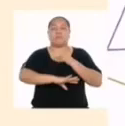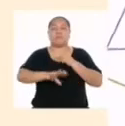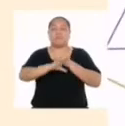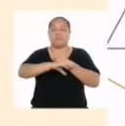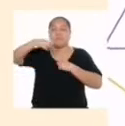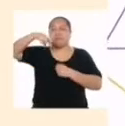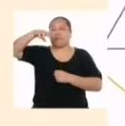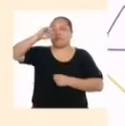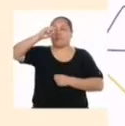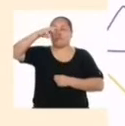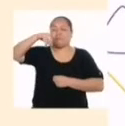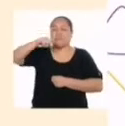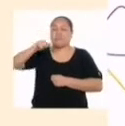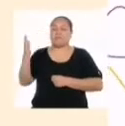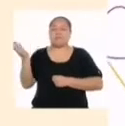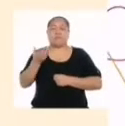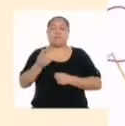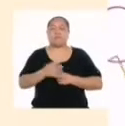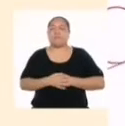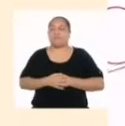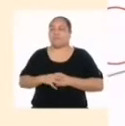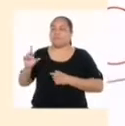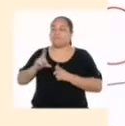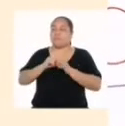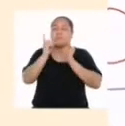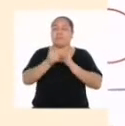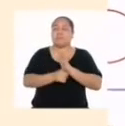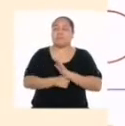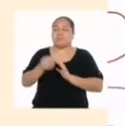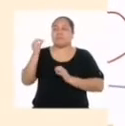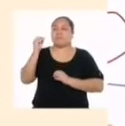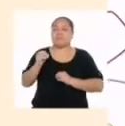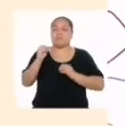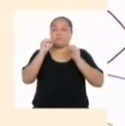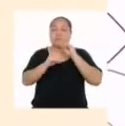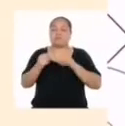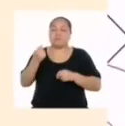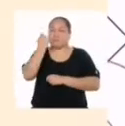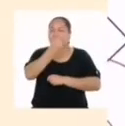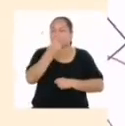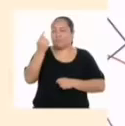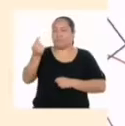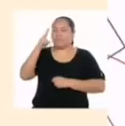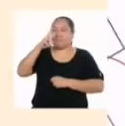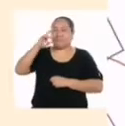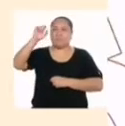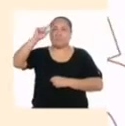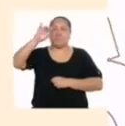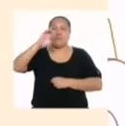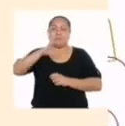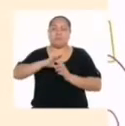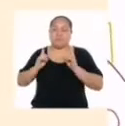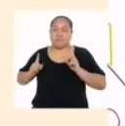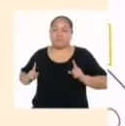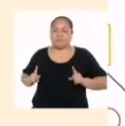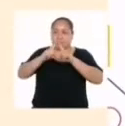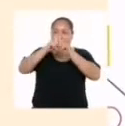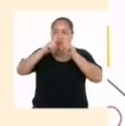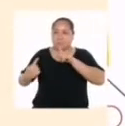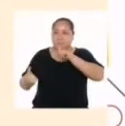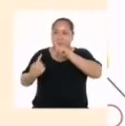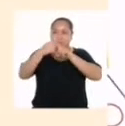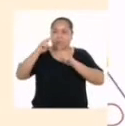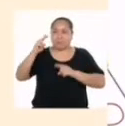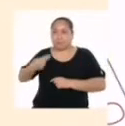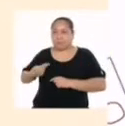del prisma trapezoidal de la zanja. Luego proyectamos desde cada vértice una línea vertical de la